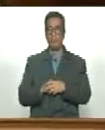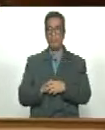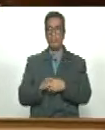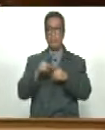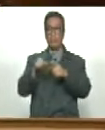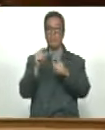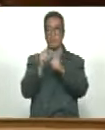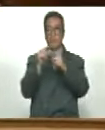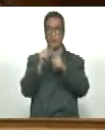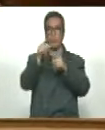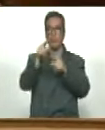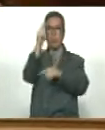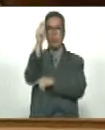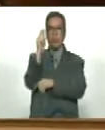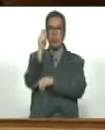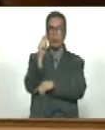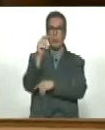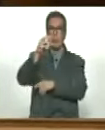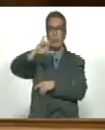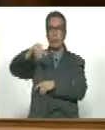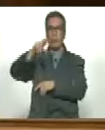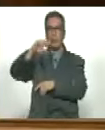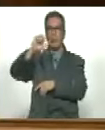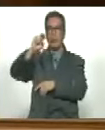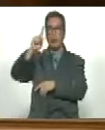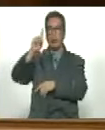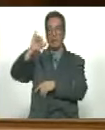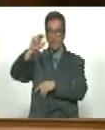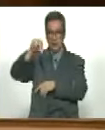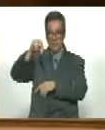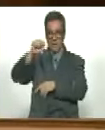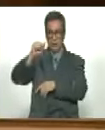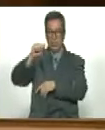Quiero dejar en el derecho de palabra a la diputada Gerardina Parada.